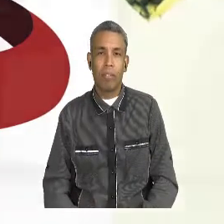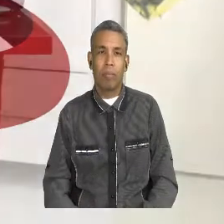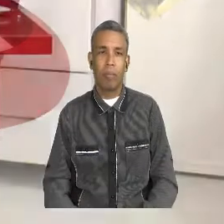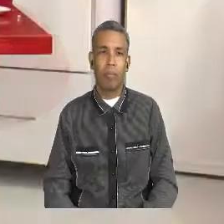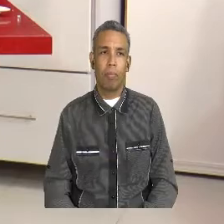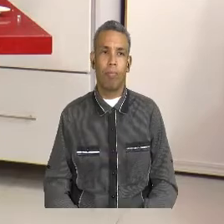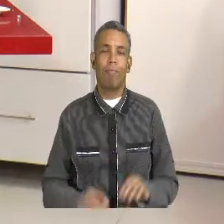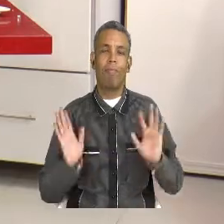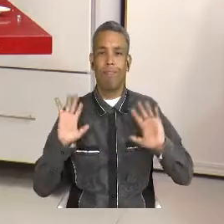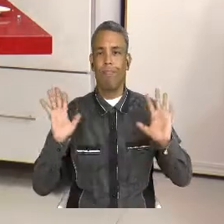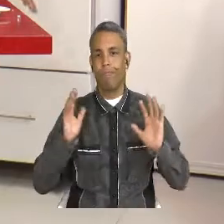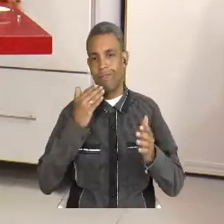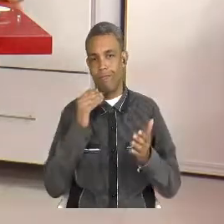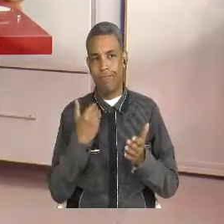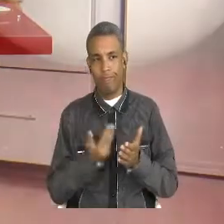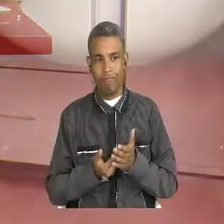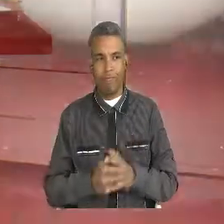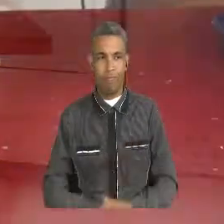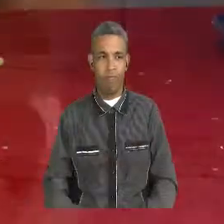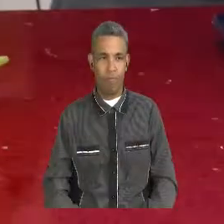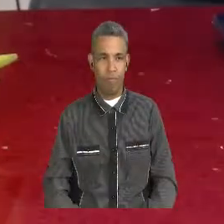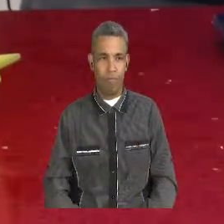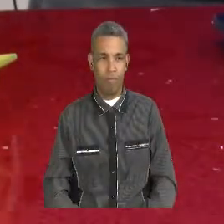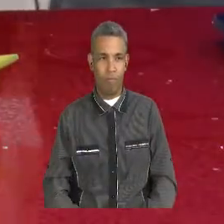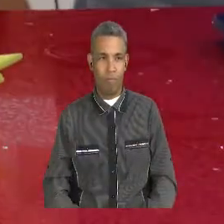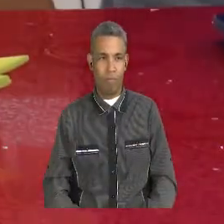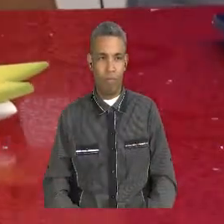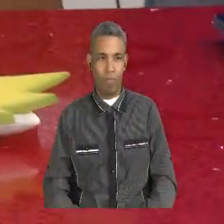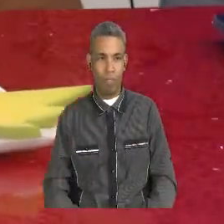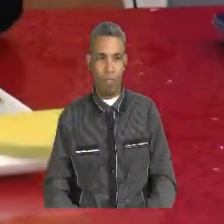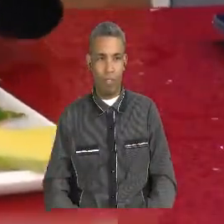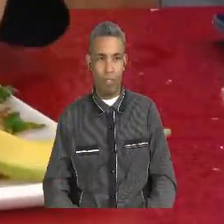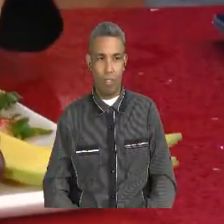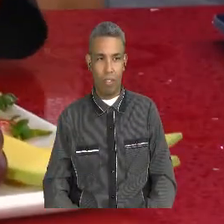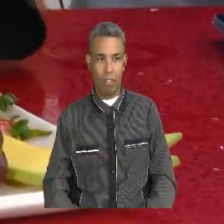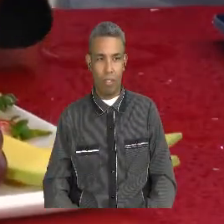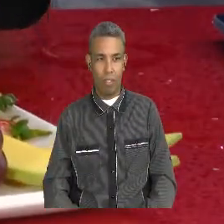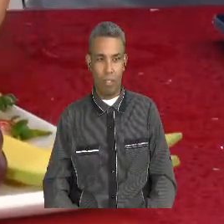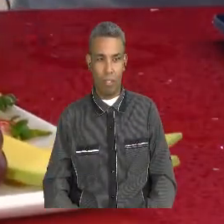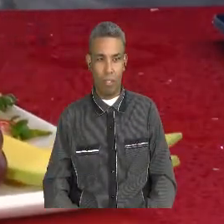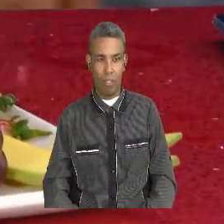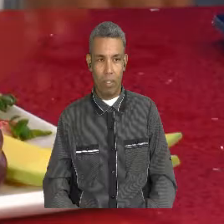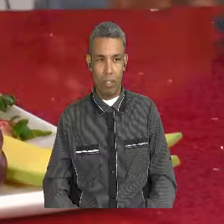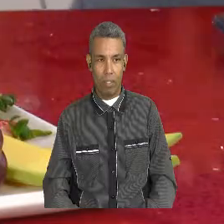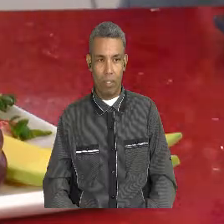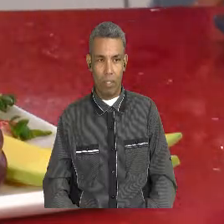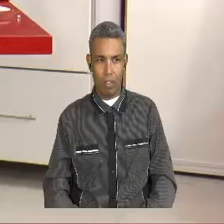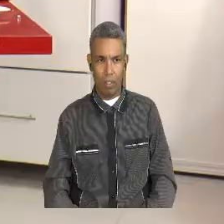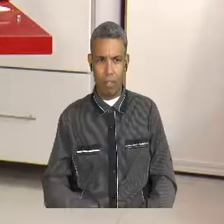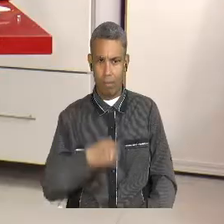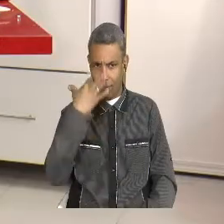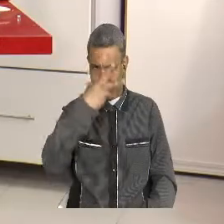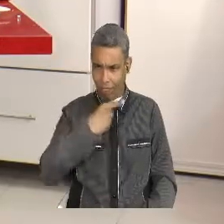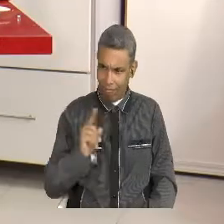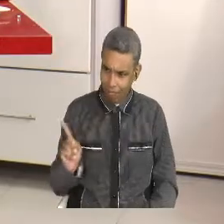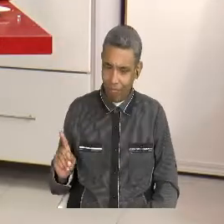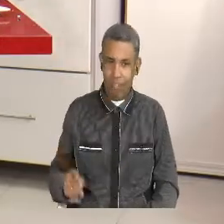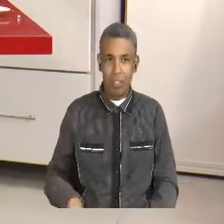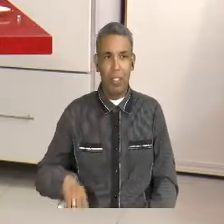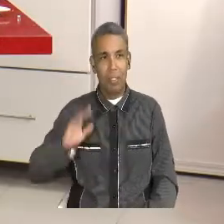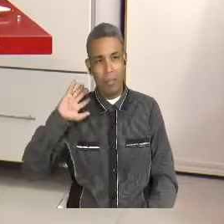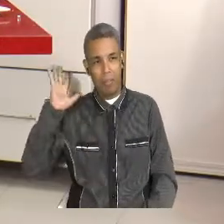queridos televidentes. A ver, Will, si podemos probar, observar. Observar, podemos mirar. Qué cosa tan linda. Nos vamos,